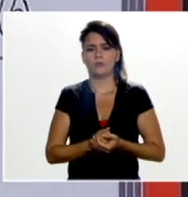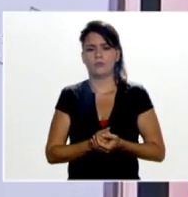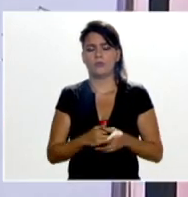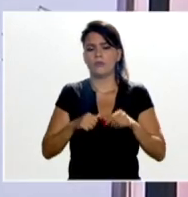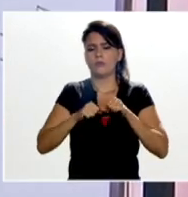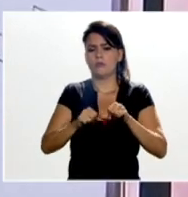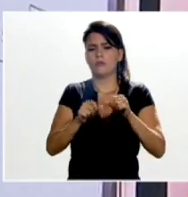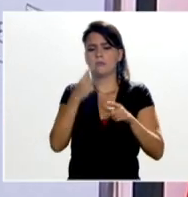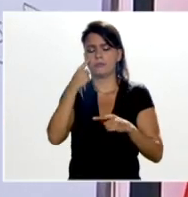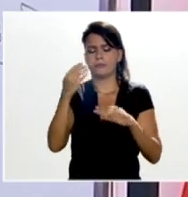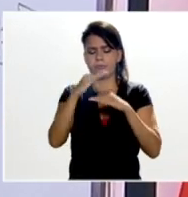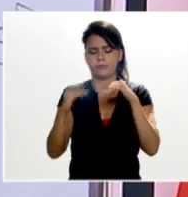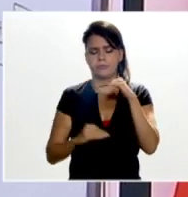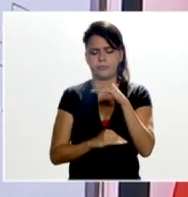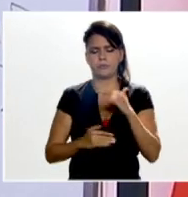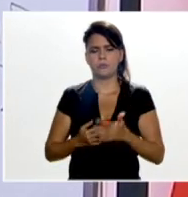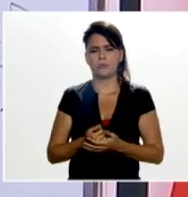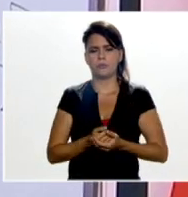Continuamos por aquí abajo.